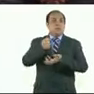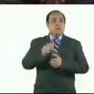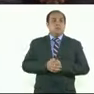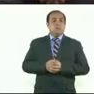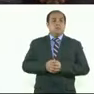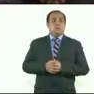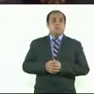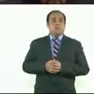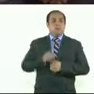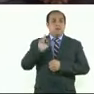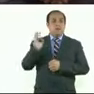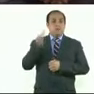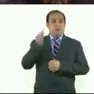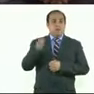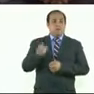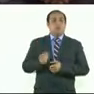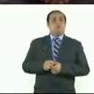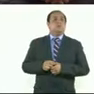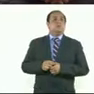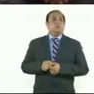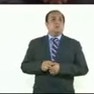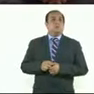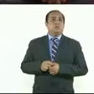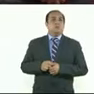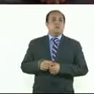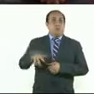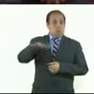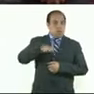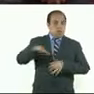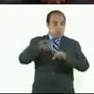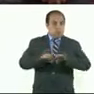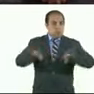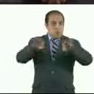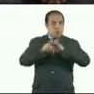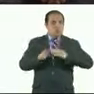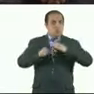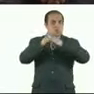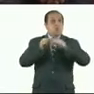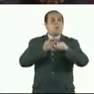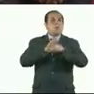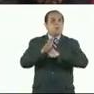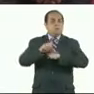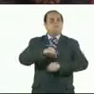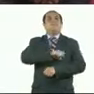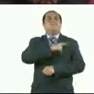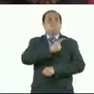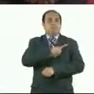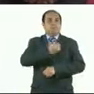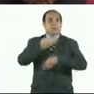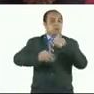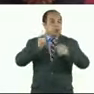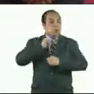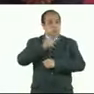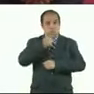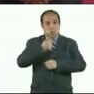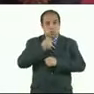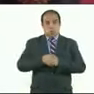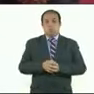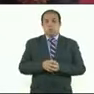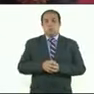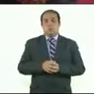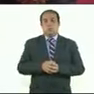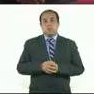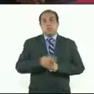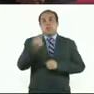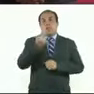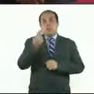de la Federación, una de las áreas más importantes que se fortalece es salud, que para creo que todos y todas es evidente que